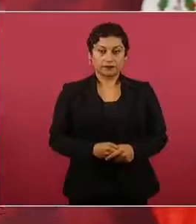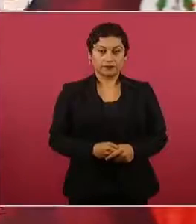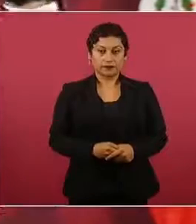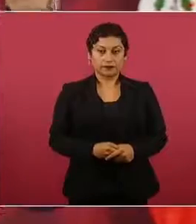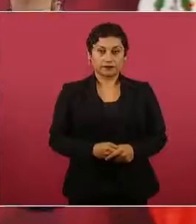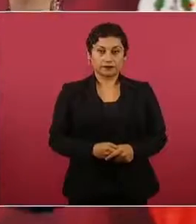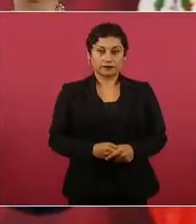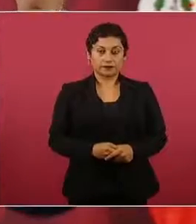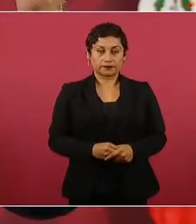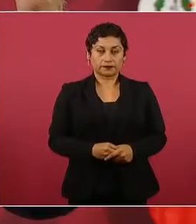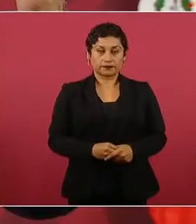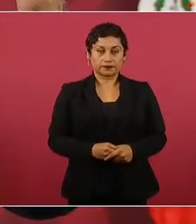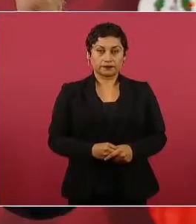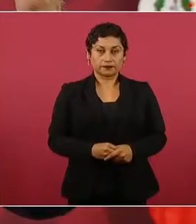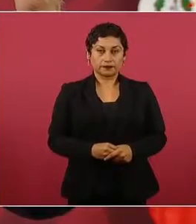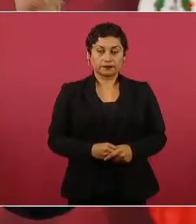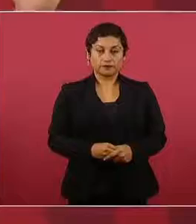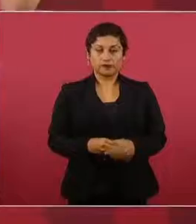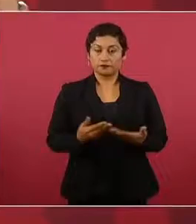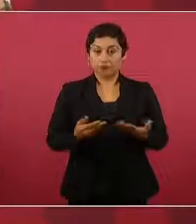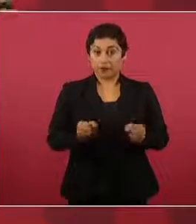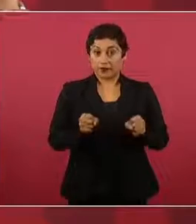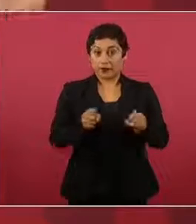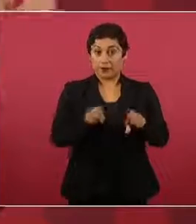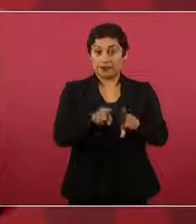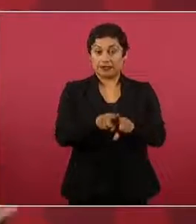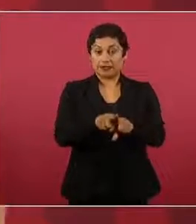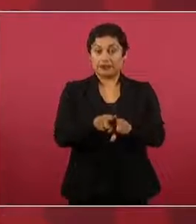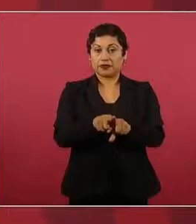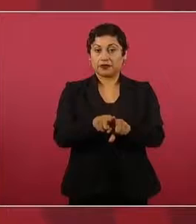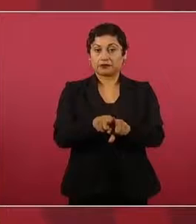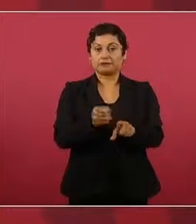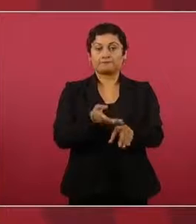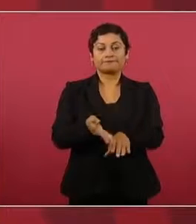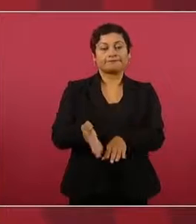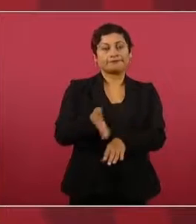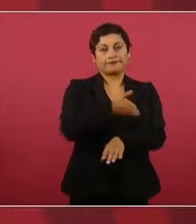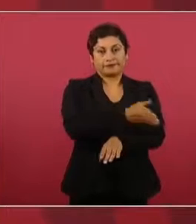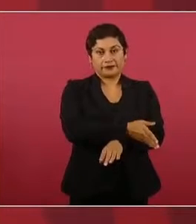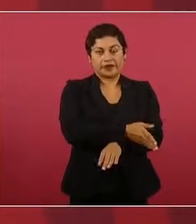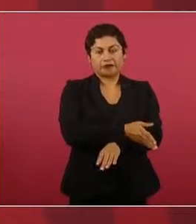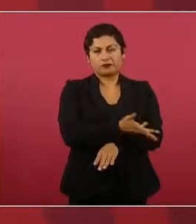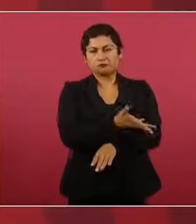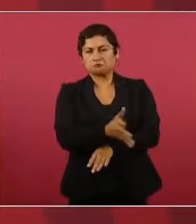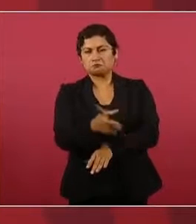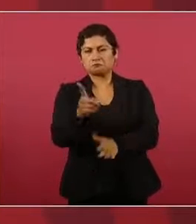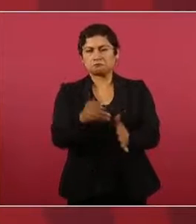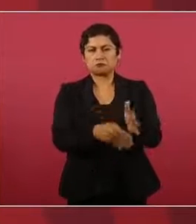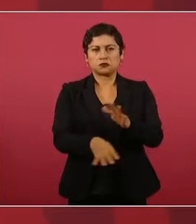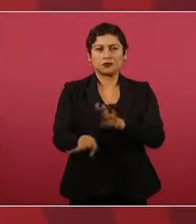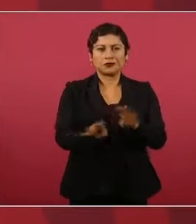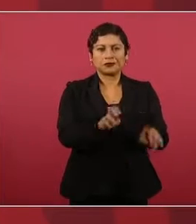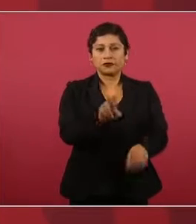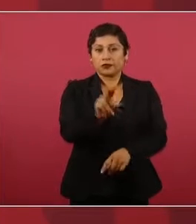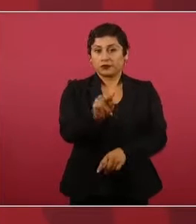era la misma que se aplicó desde los años 80,